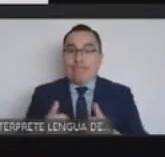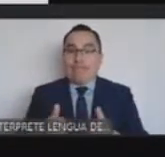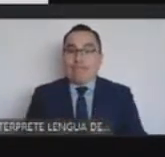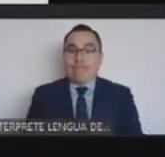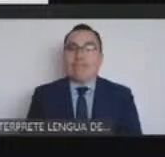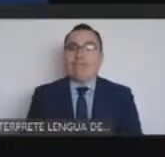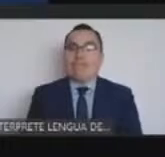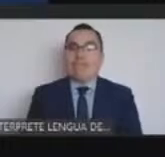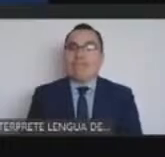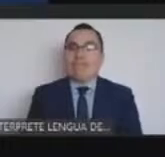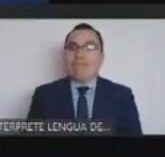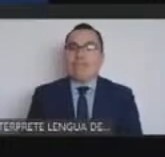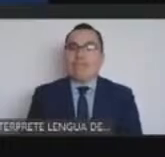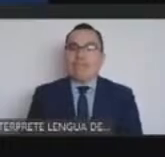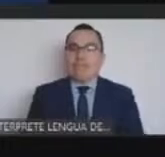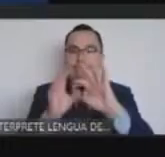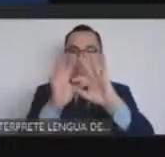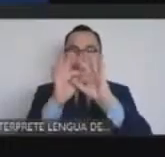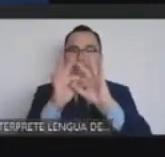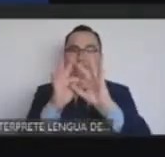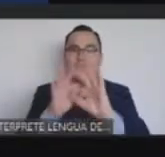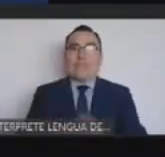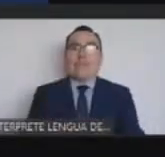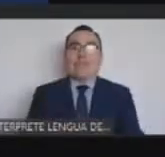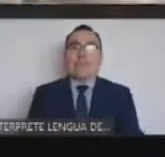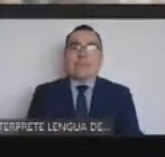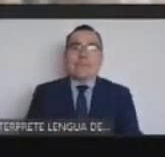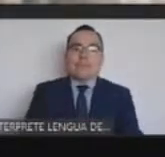mi tiempo. Muchas gracias.